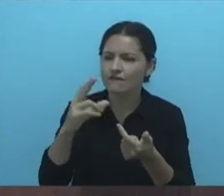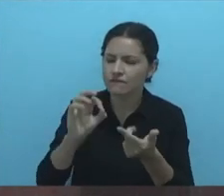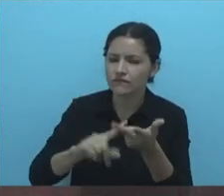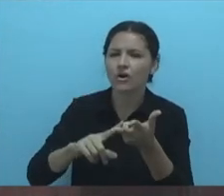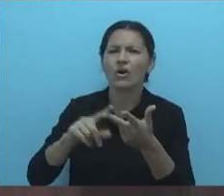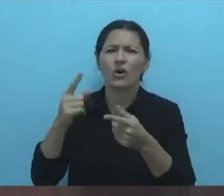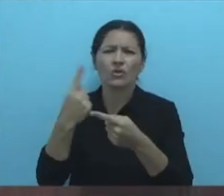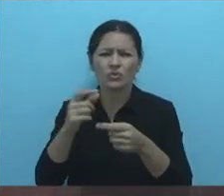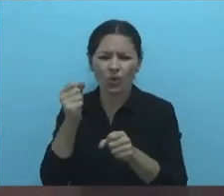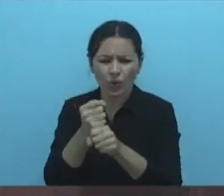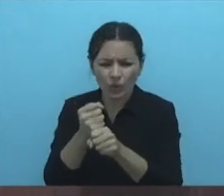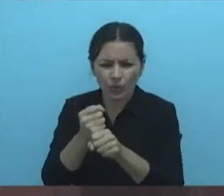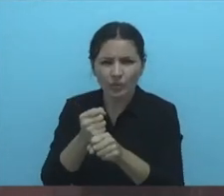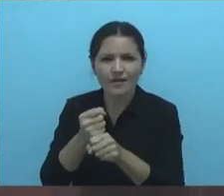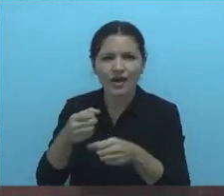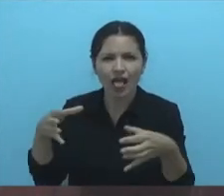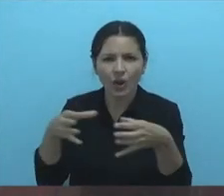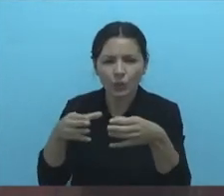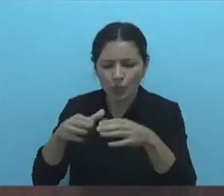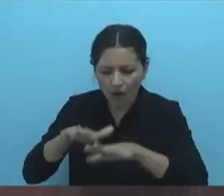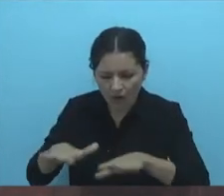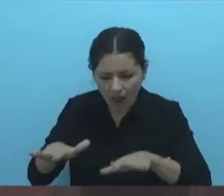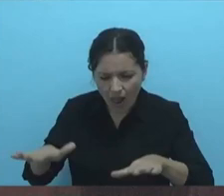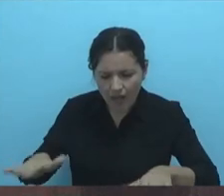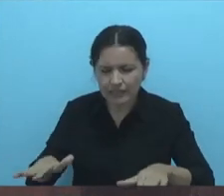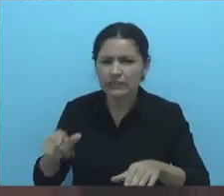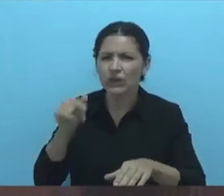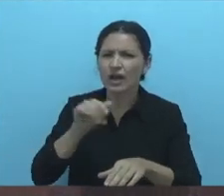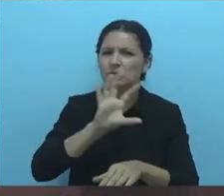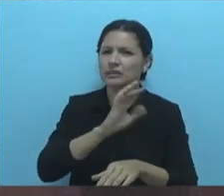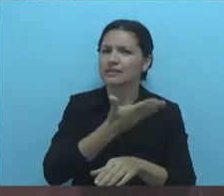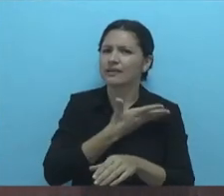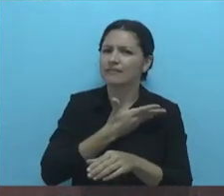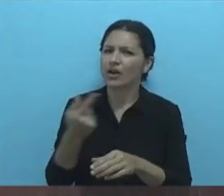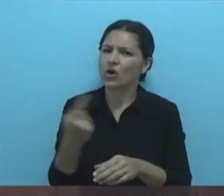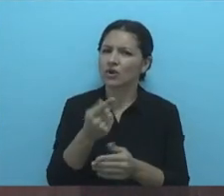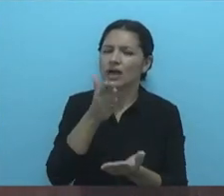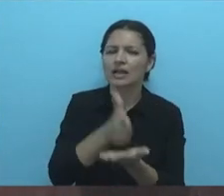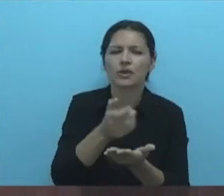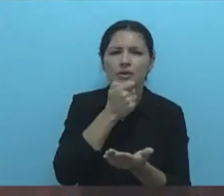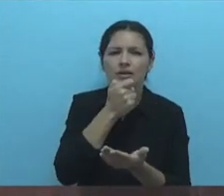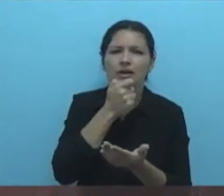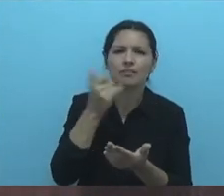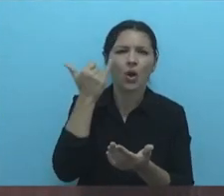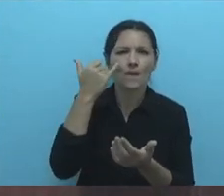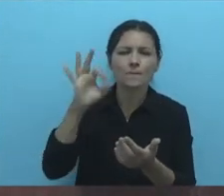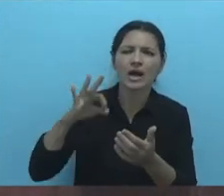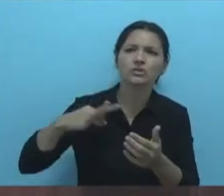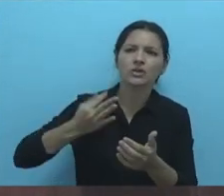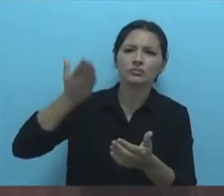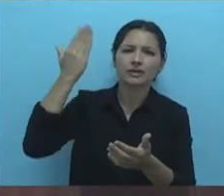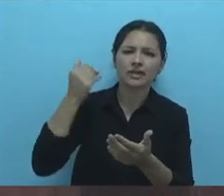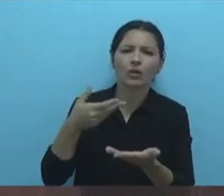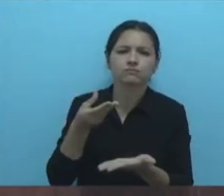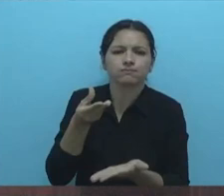están cumpliendo con sus tareas que están vulnerando los derechos de los niños en nuestra provincia que hace desde mayo del 2022 que no son capaces de